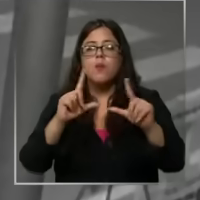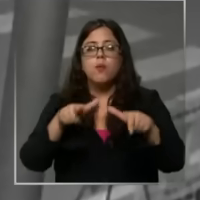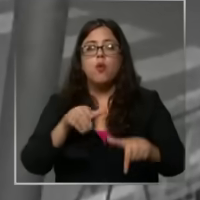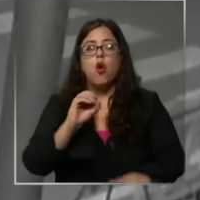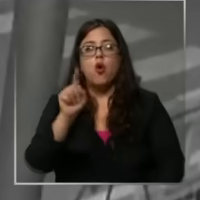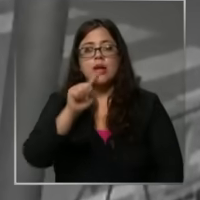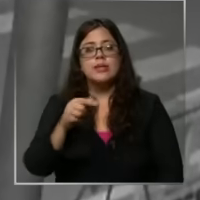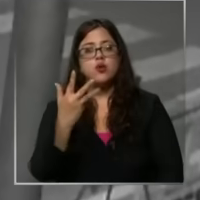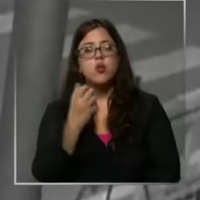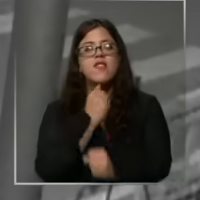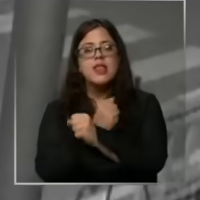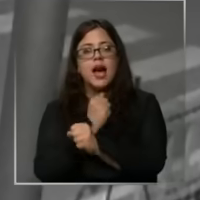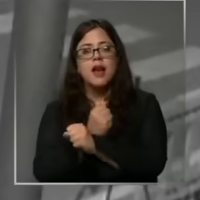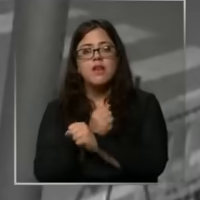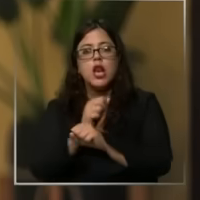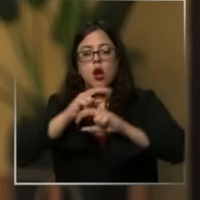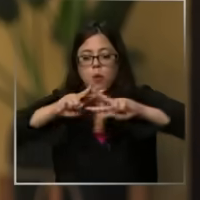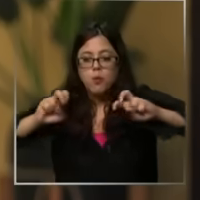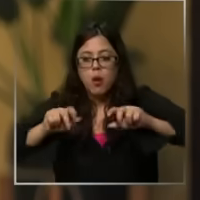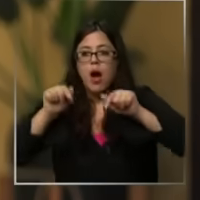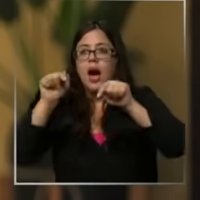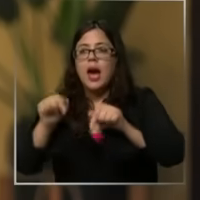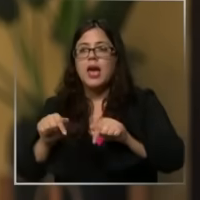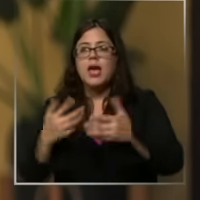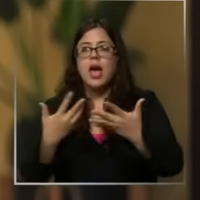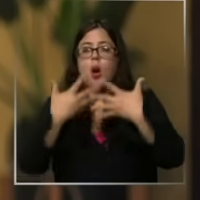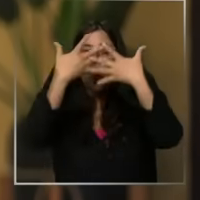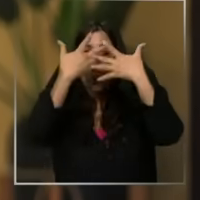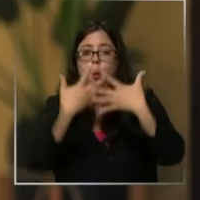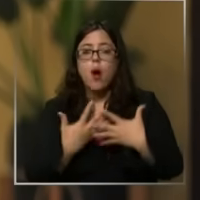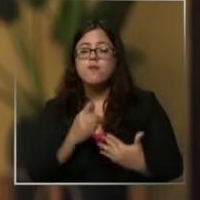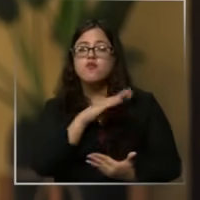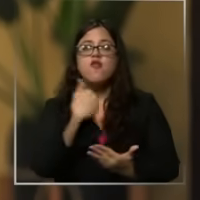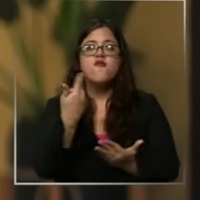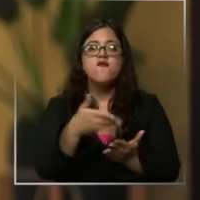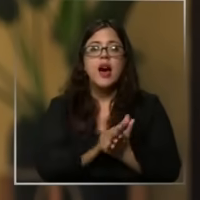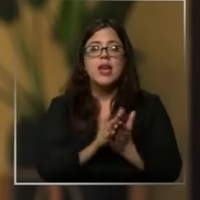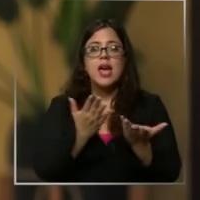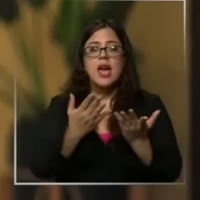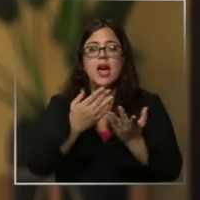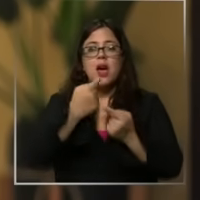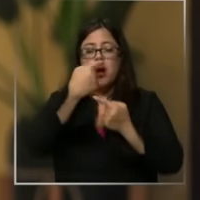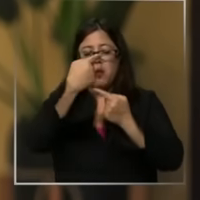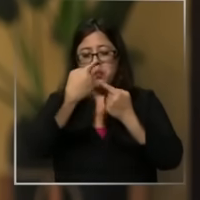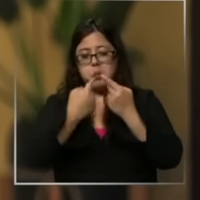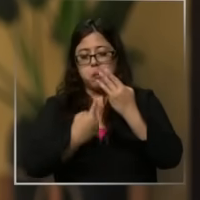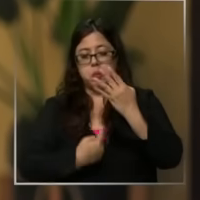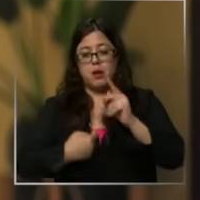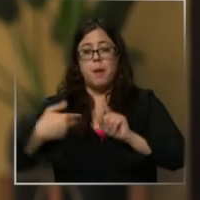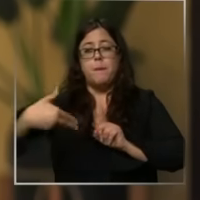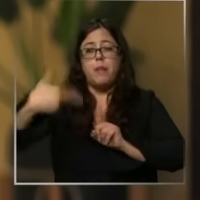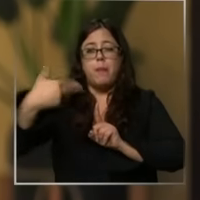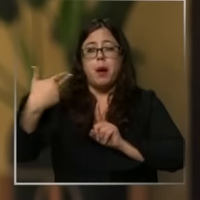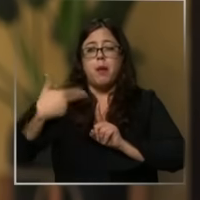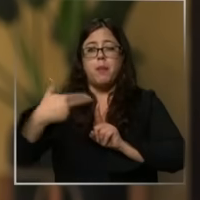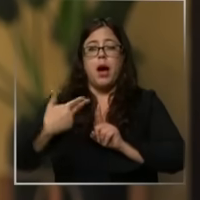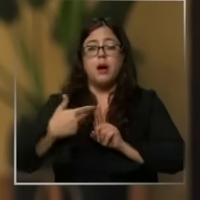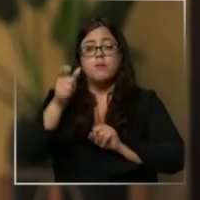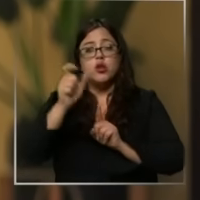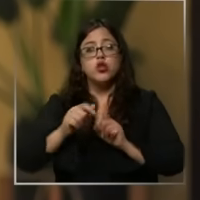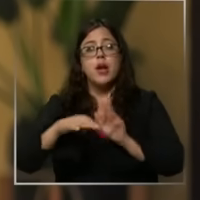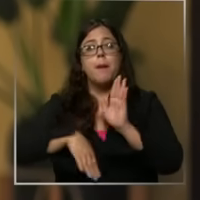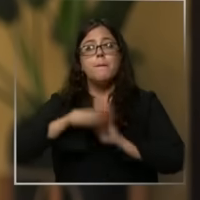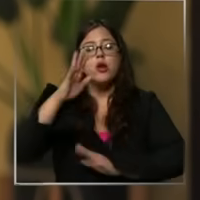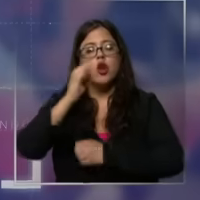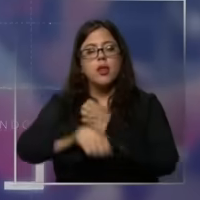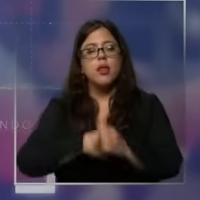S9 de Carabineros. Logramos establecer un cuerpo, un cadáver, que presentaba múltiples impactos balísticos. Esta era mayor de edad,